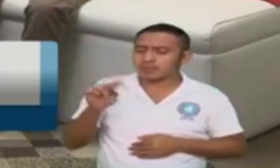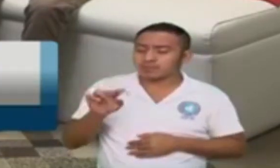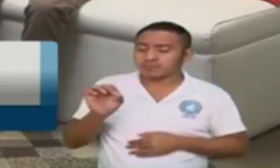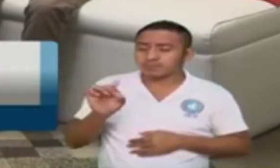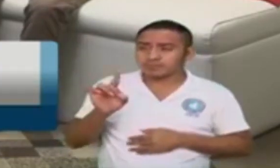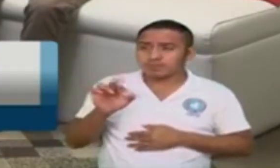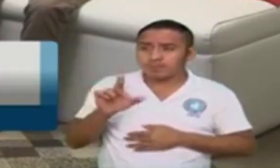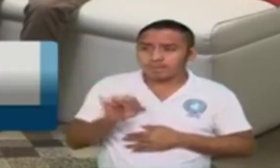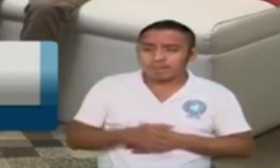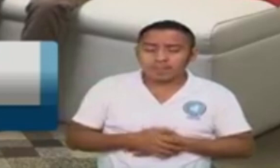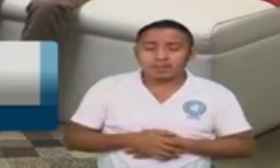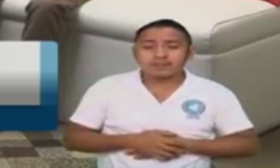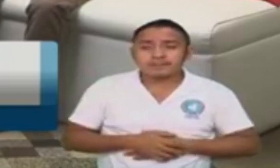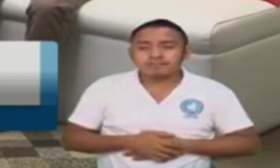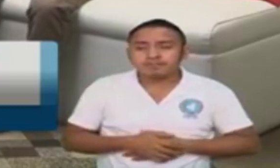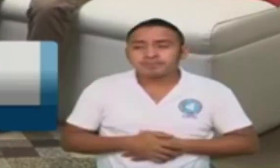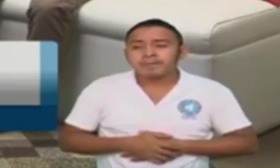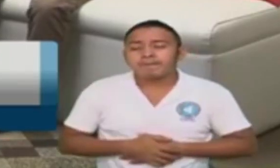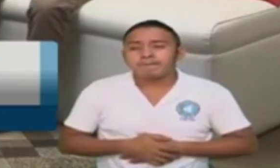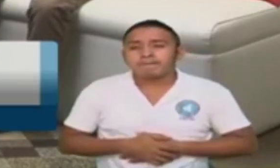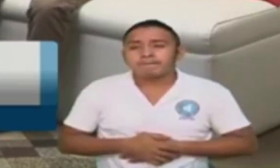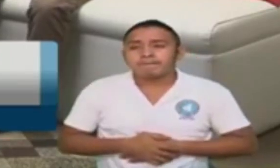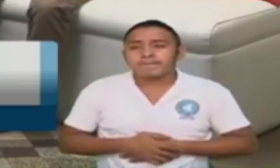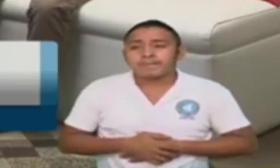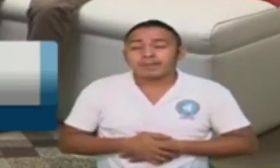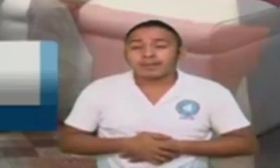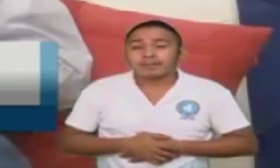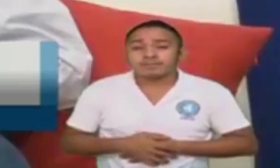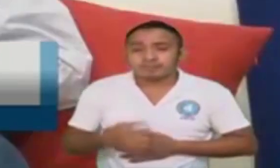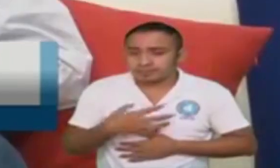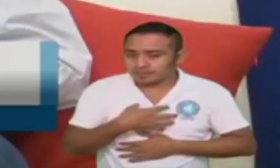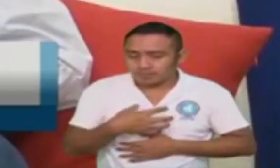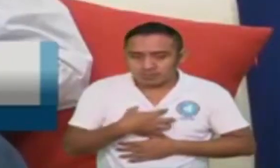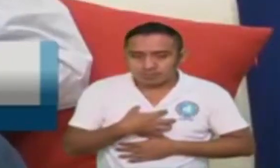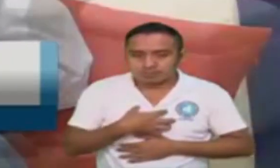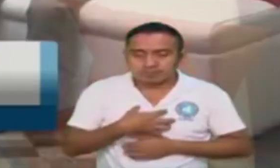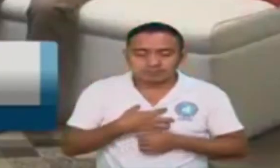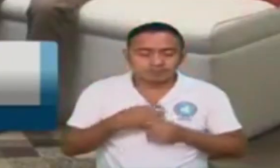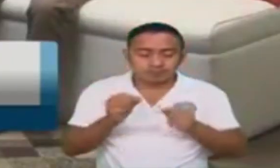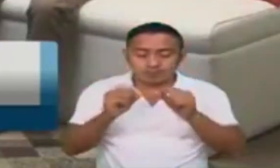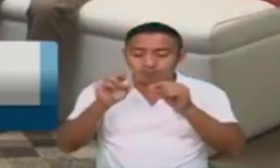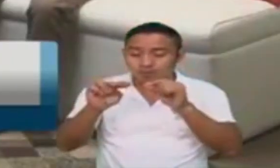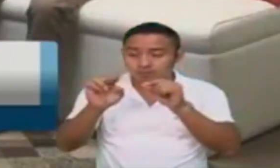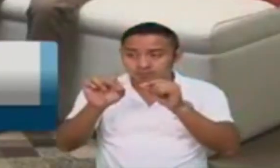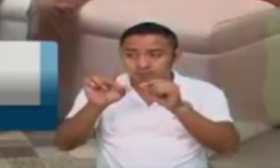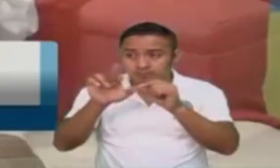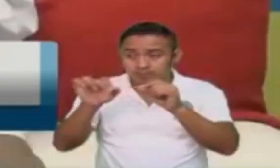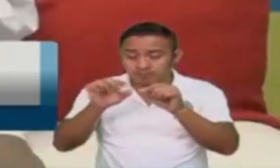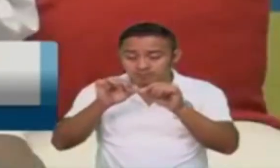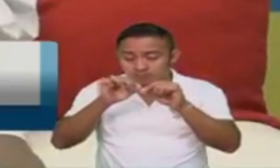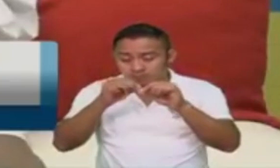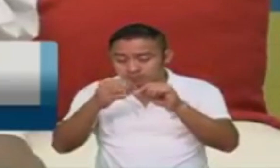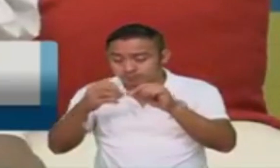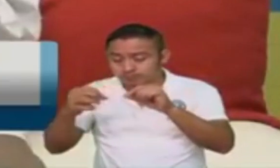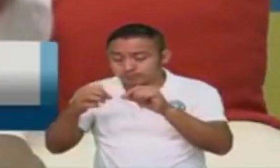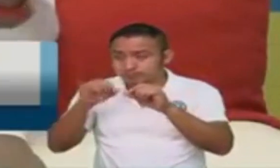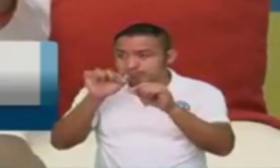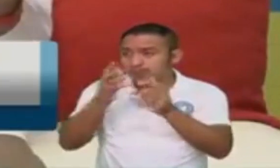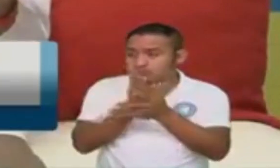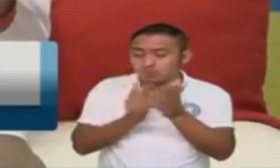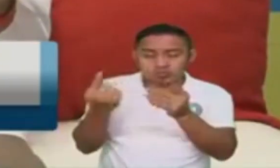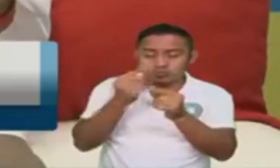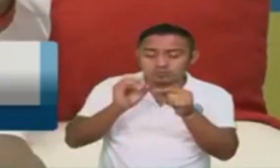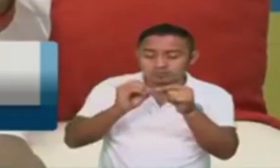son? Ellos están hechos, o sea, es de la estructura de la glándula. Algunos están llenos exclusivamente, digamos, de